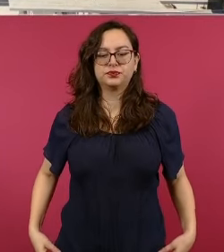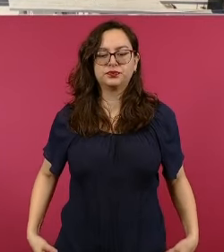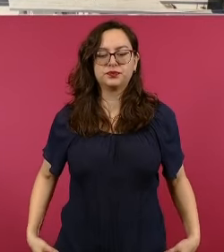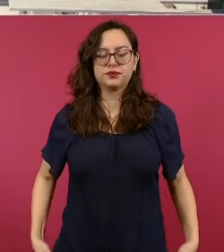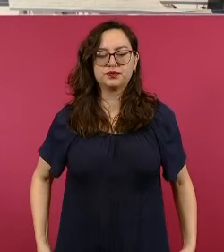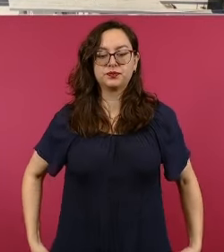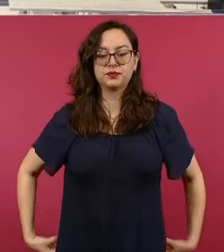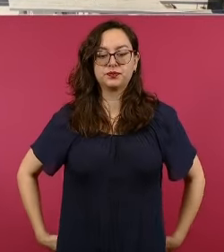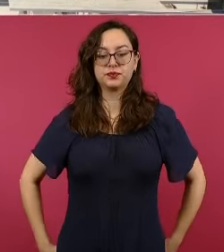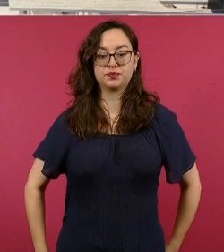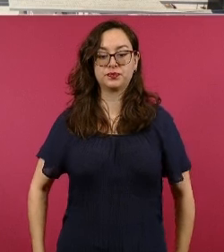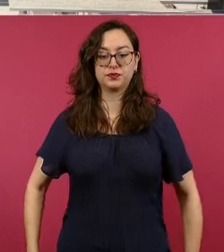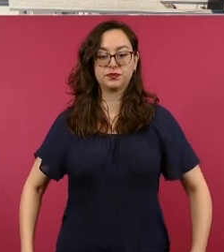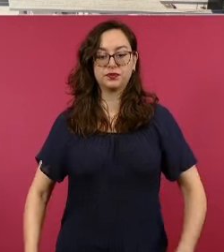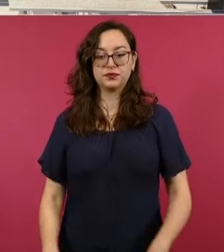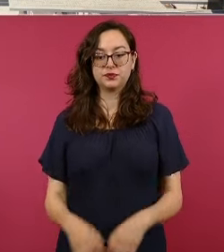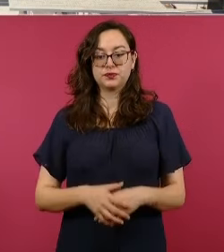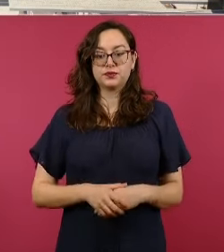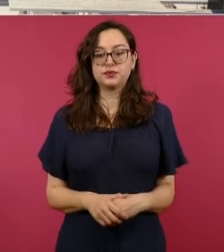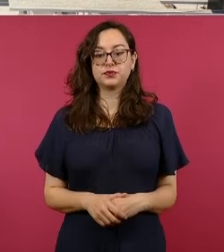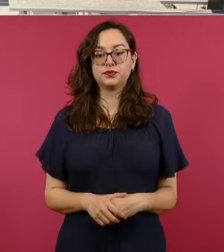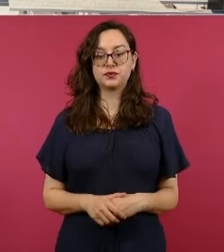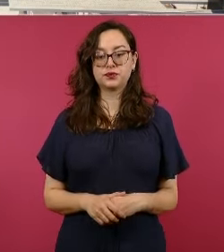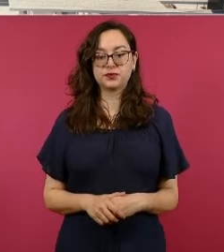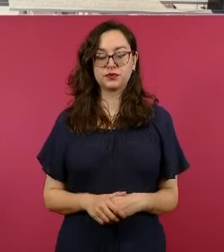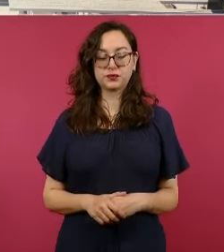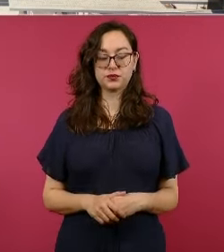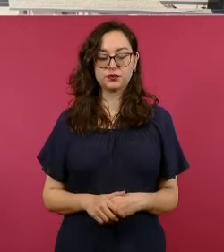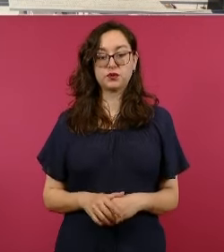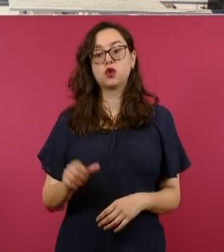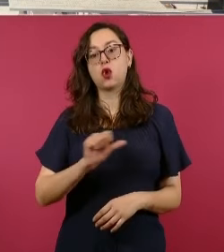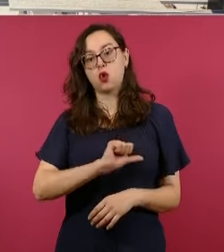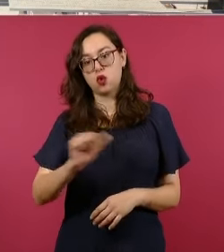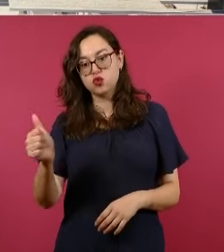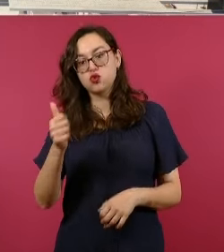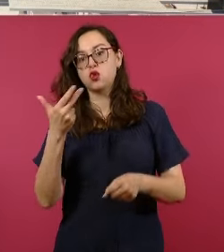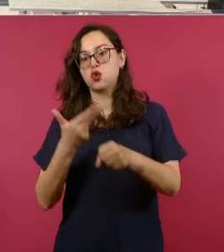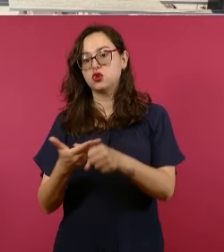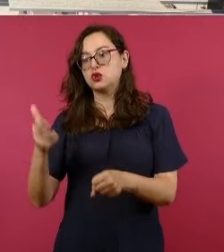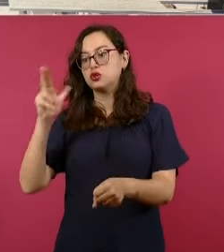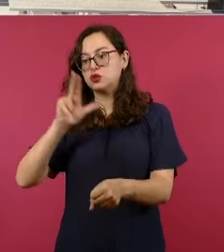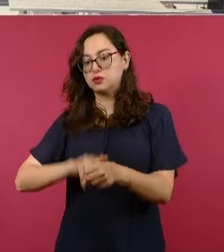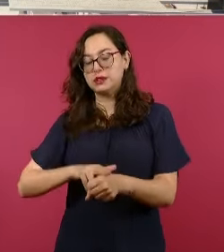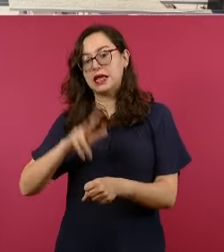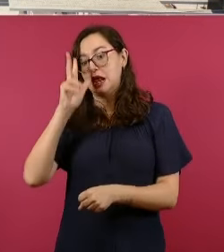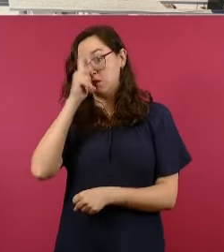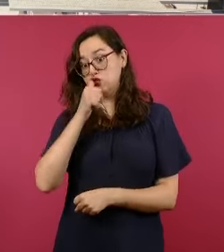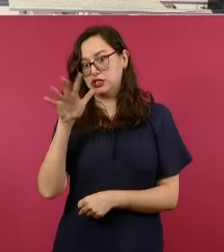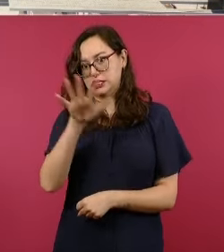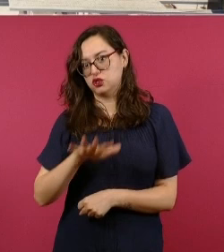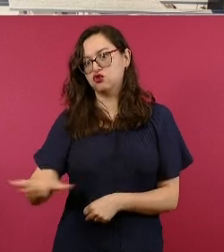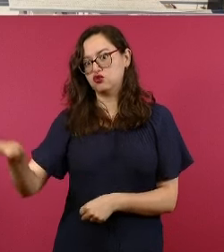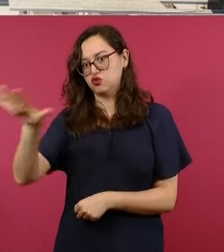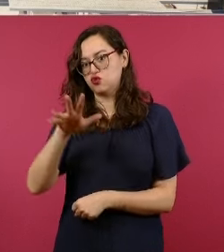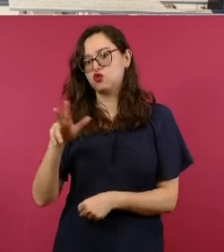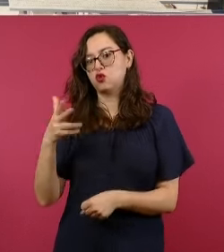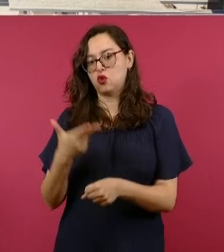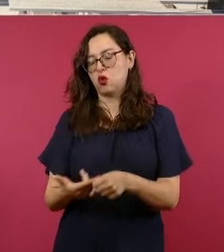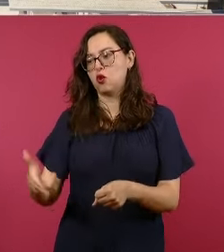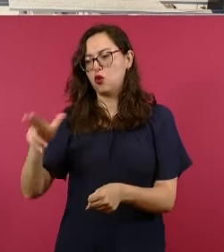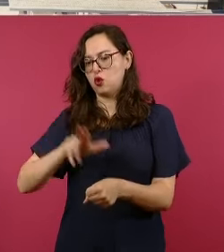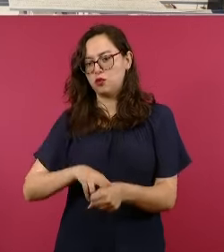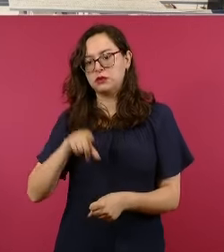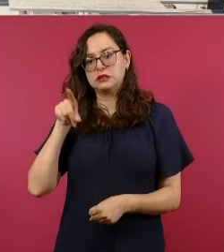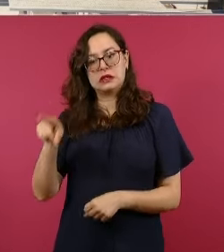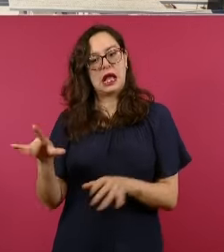también una sustitución del Antiguo hospital eh general de de Hermosillo eh este hospital también se